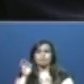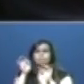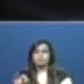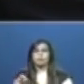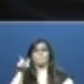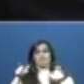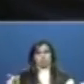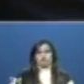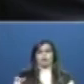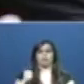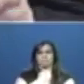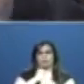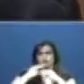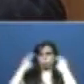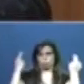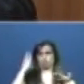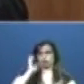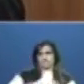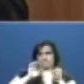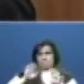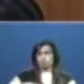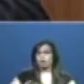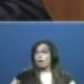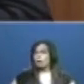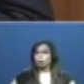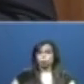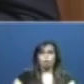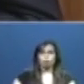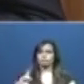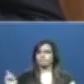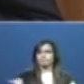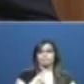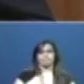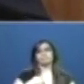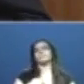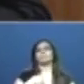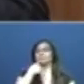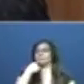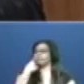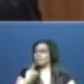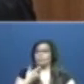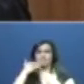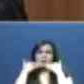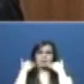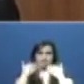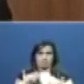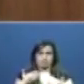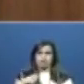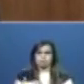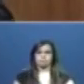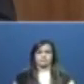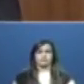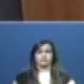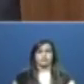públicos de la comunidad a todos les reitero nuestro agradecimiento y por